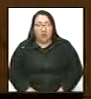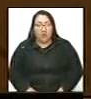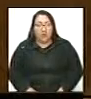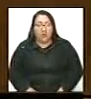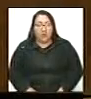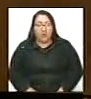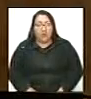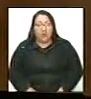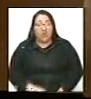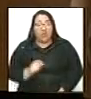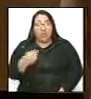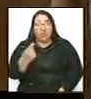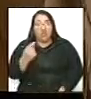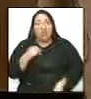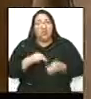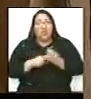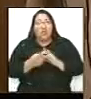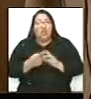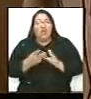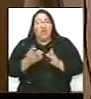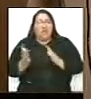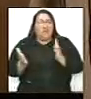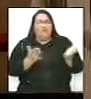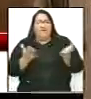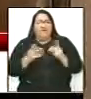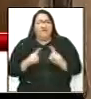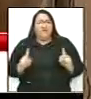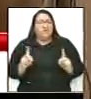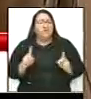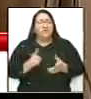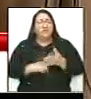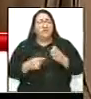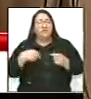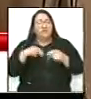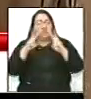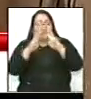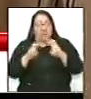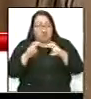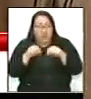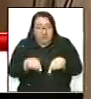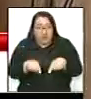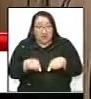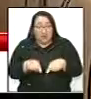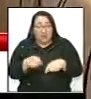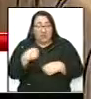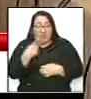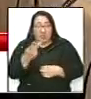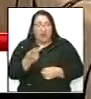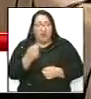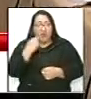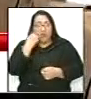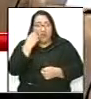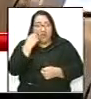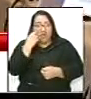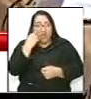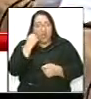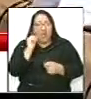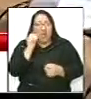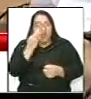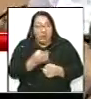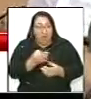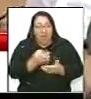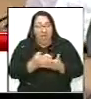esa situación de, diríamos, ambigüedad, sino de que nosotros tenemos que ver esto como una causa y